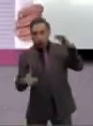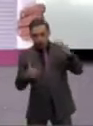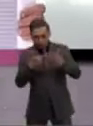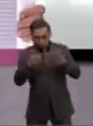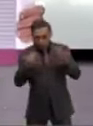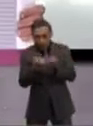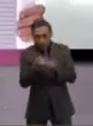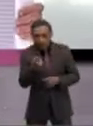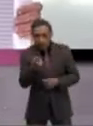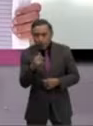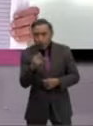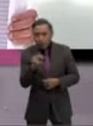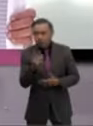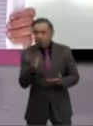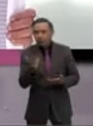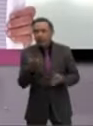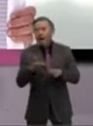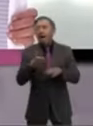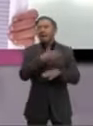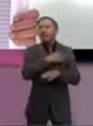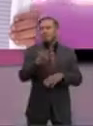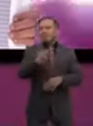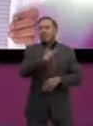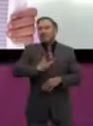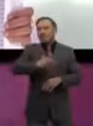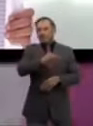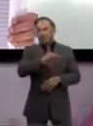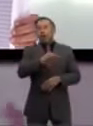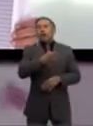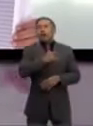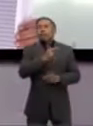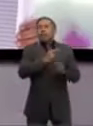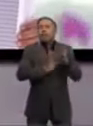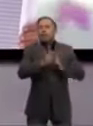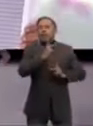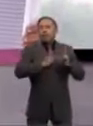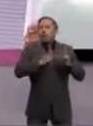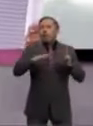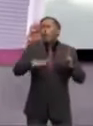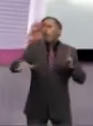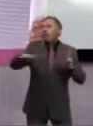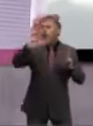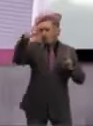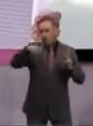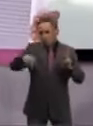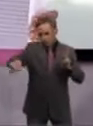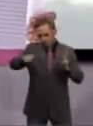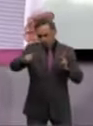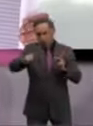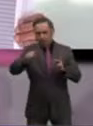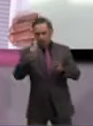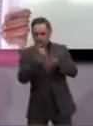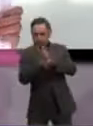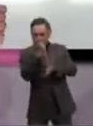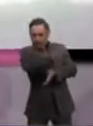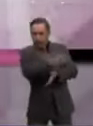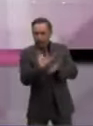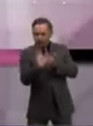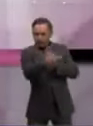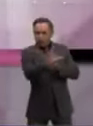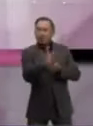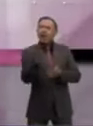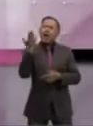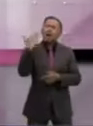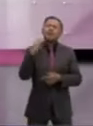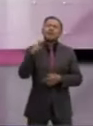se permitían adquirir deudas privadas para que las pagara el pueblo. Que me explique también cómo es posible que del sexenio de Calderón a Enrique